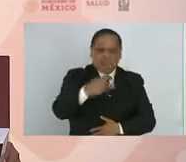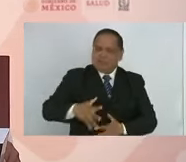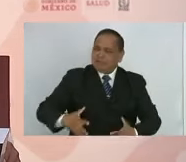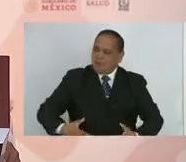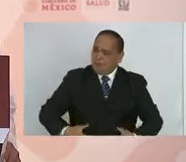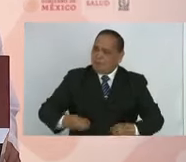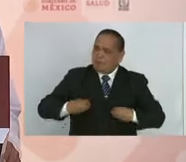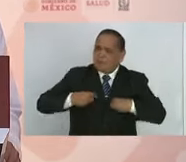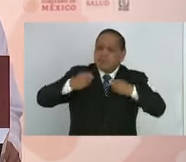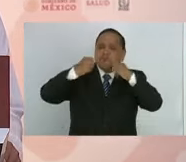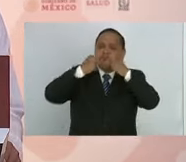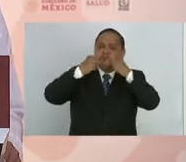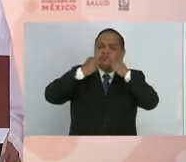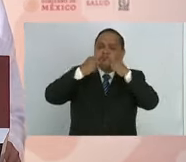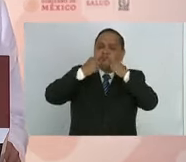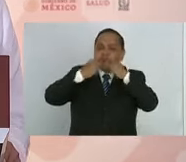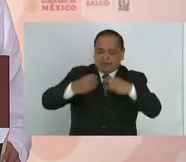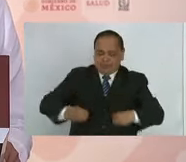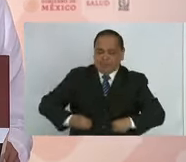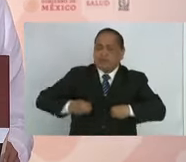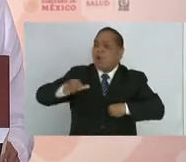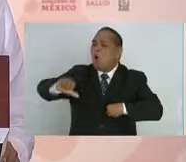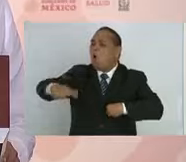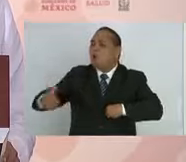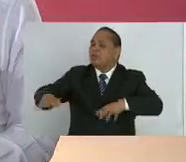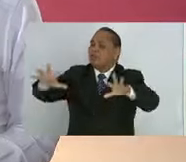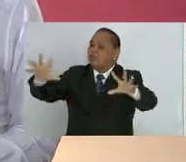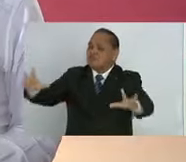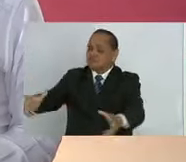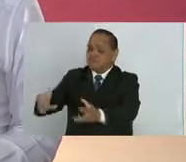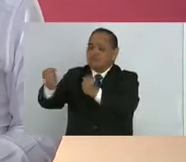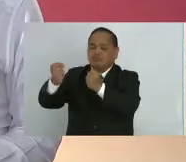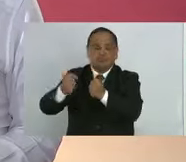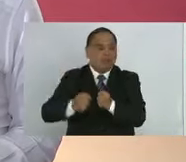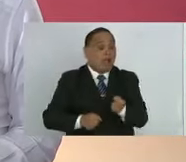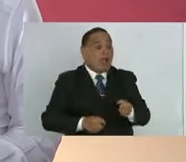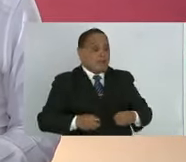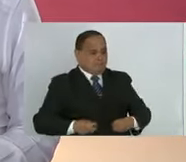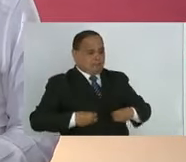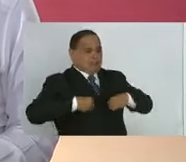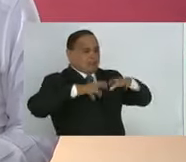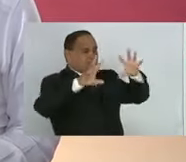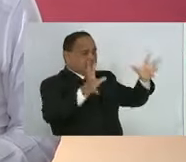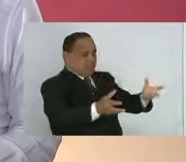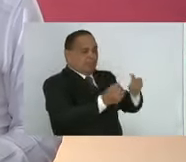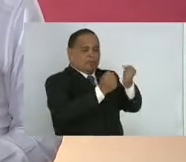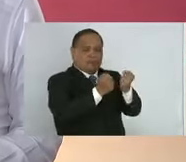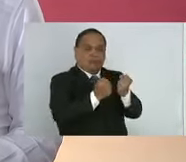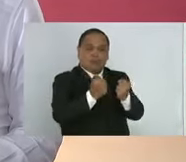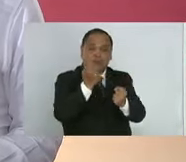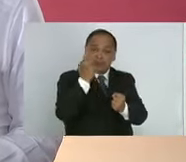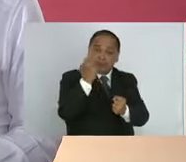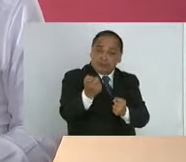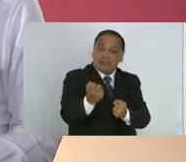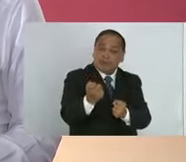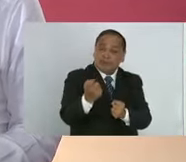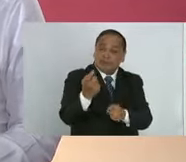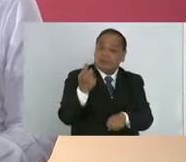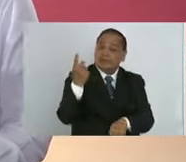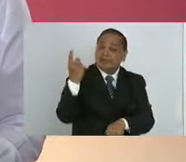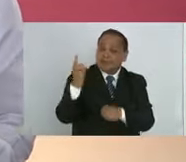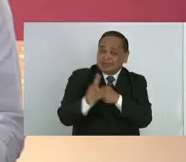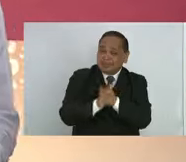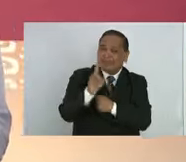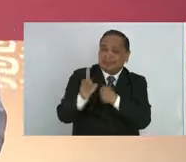salvar vidas en esos momentos tan difíciles.